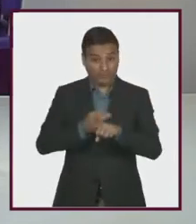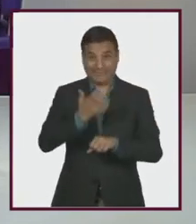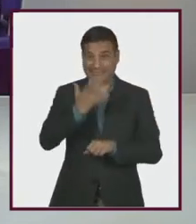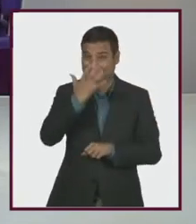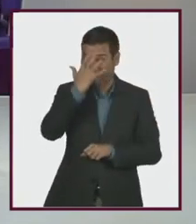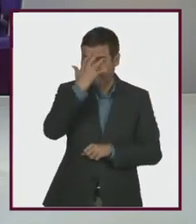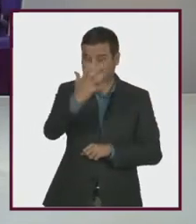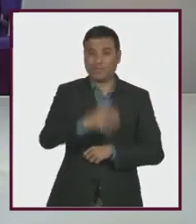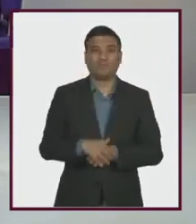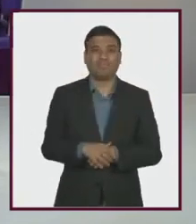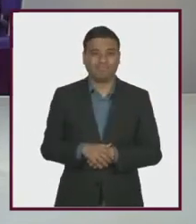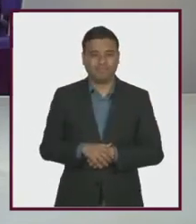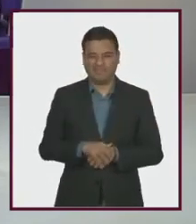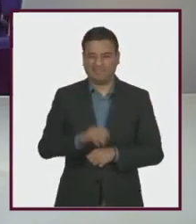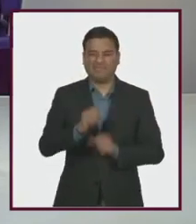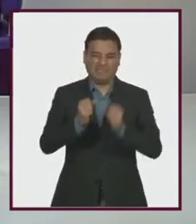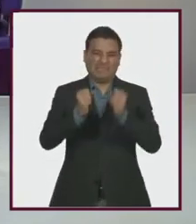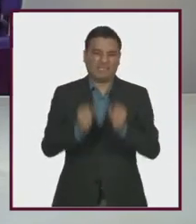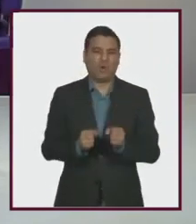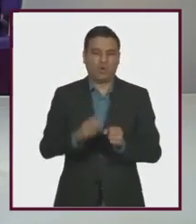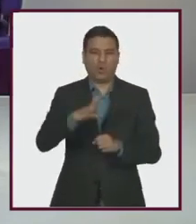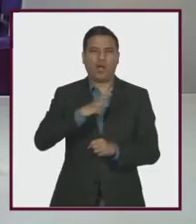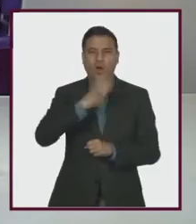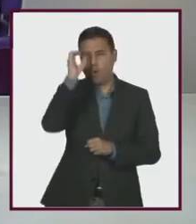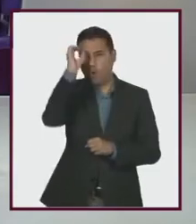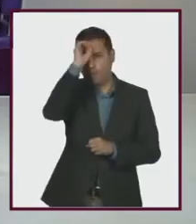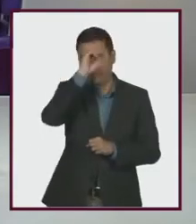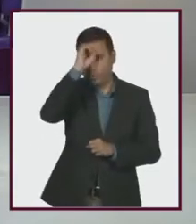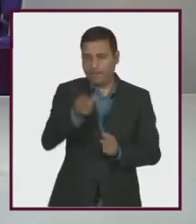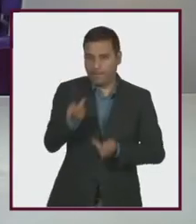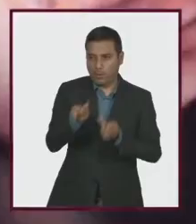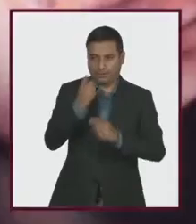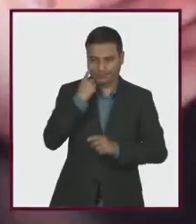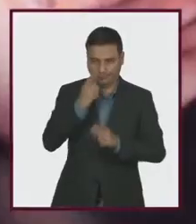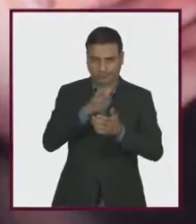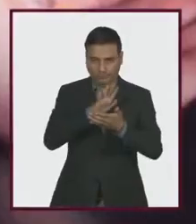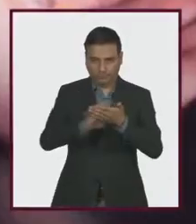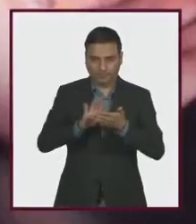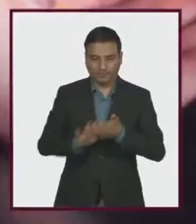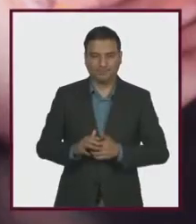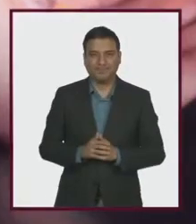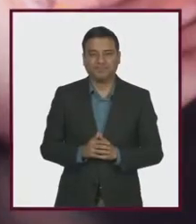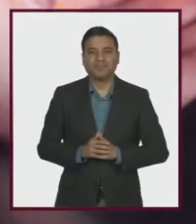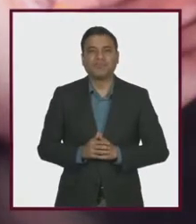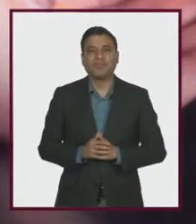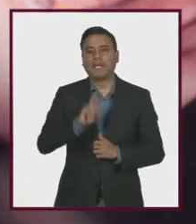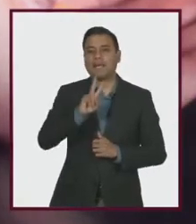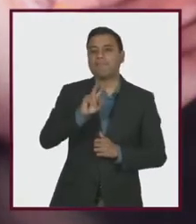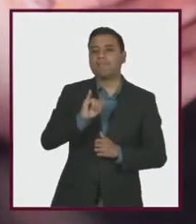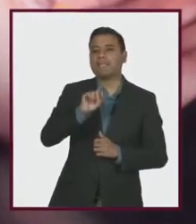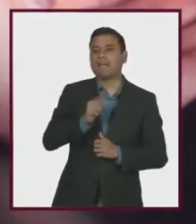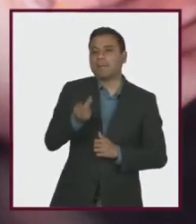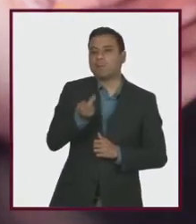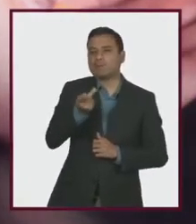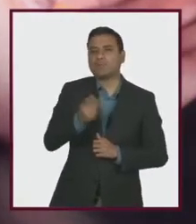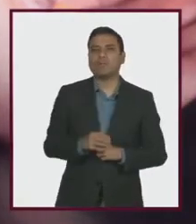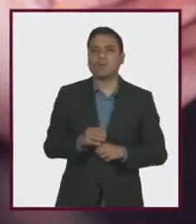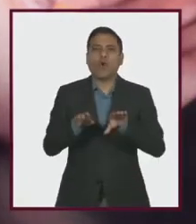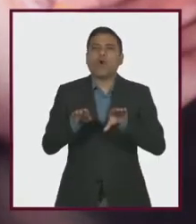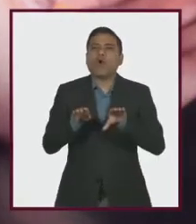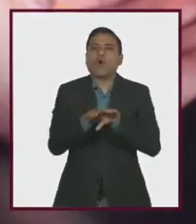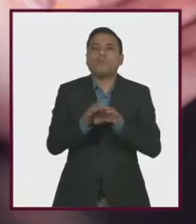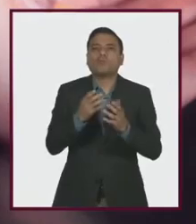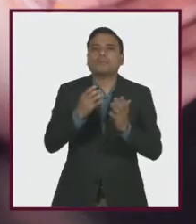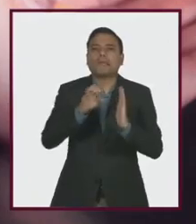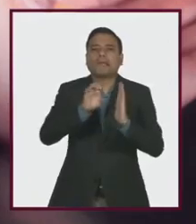hay muchos comentarios, hay preguntas y Adelante. yo voy a leerte algunas de ellas. Peter Ramírez, ¿cómo apoyar desde la escuela secundaria a un estudiante